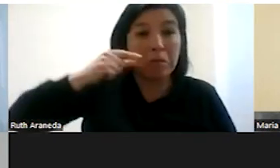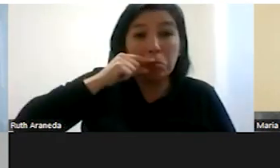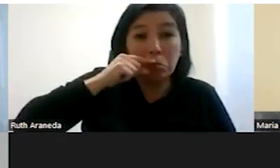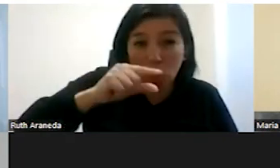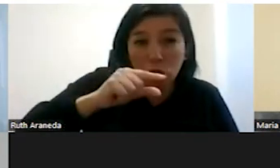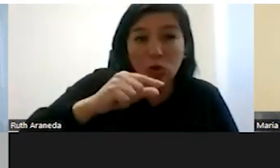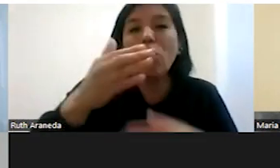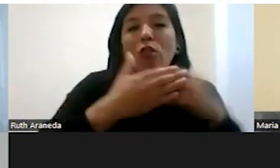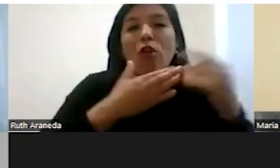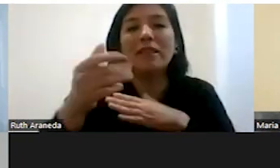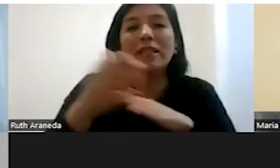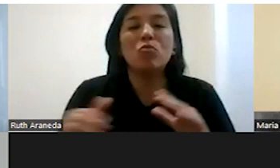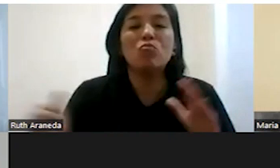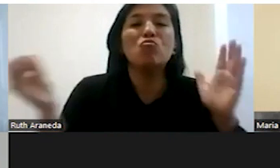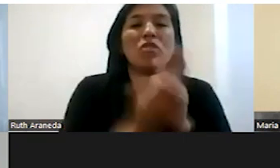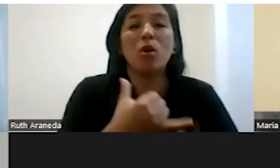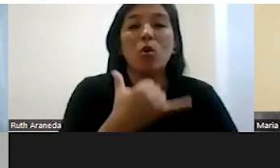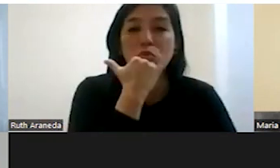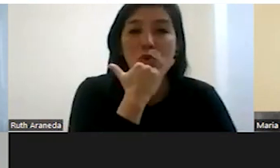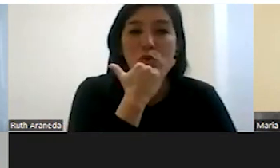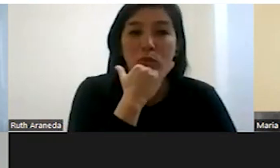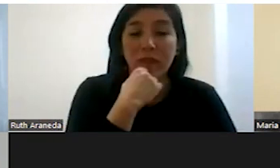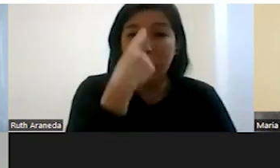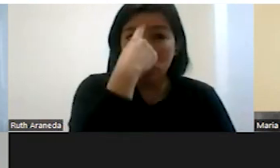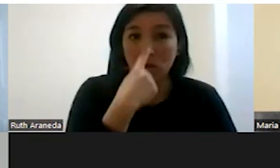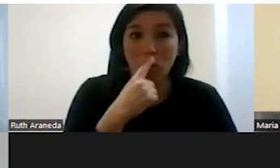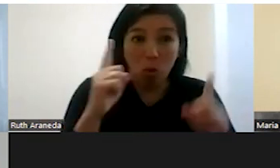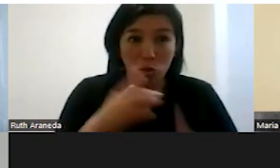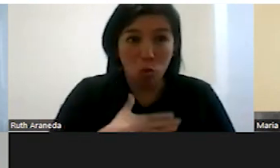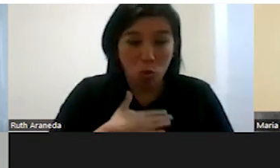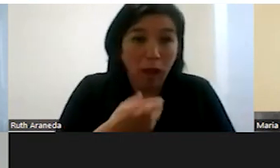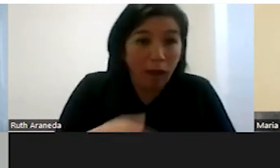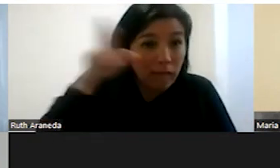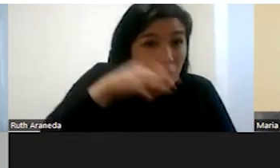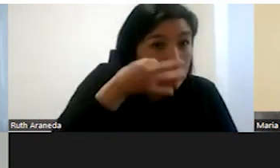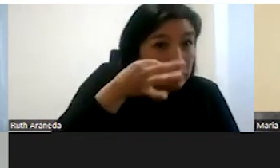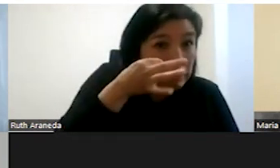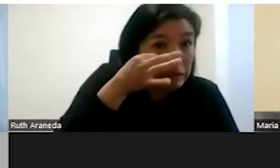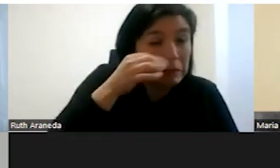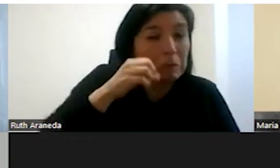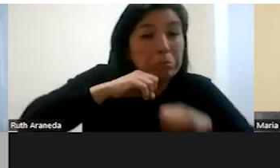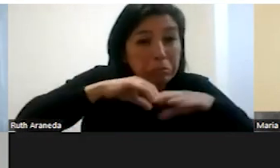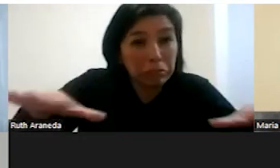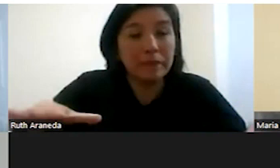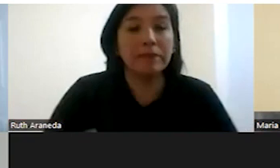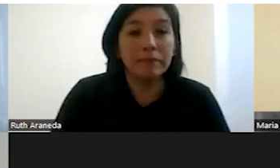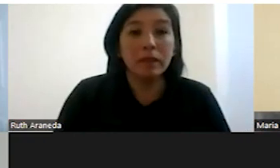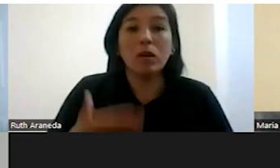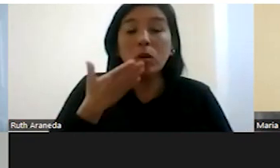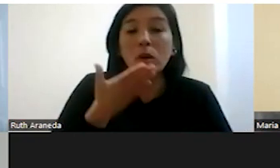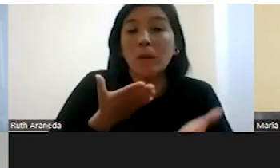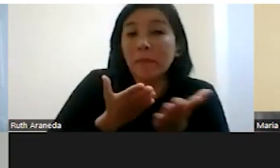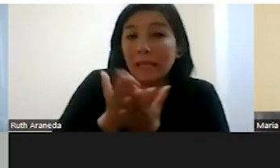quedar alojada en el canal de YouTube del museo para las personas que quieren verla de nuevo o quieren compartirla. Al comienzo de la presentación,